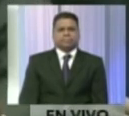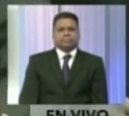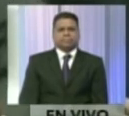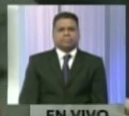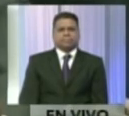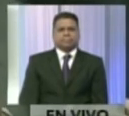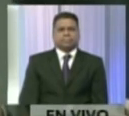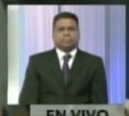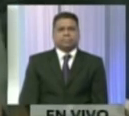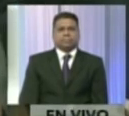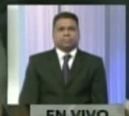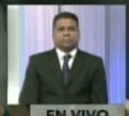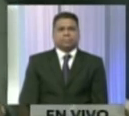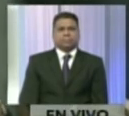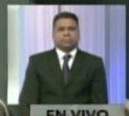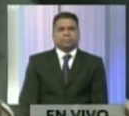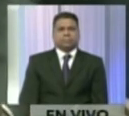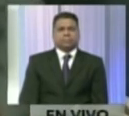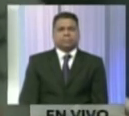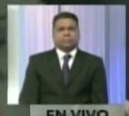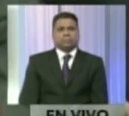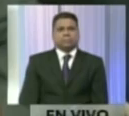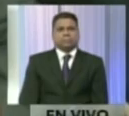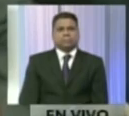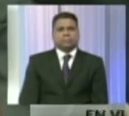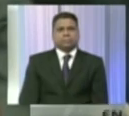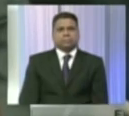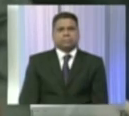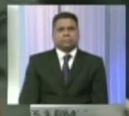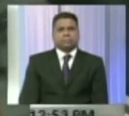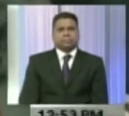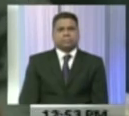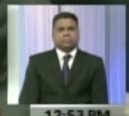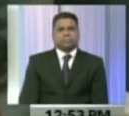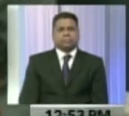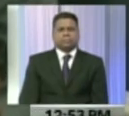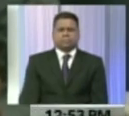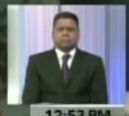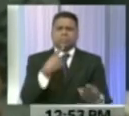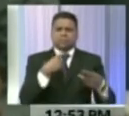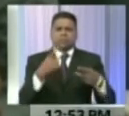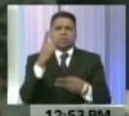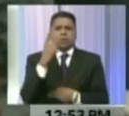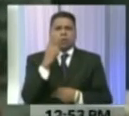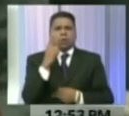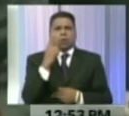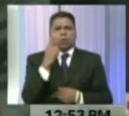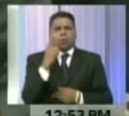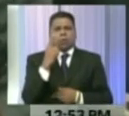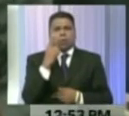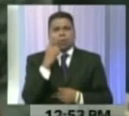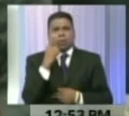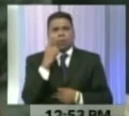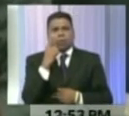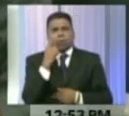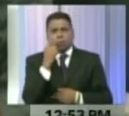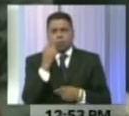Yo voy a saltar esto un momentico para repensarla. Carlos Michelangeli. La 4. ¿Qué